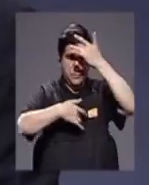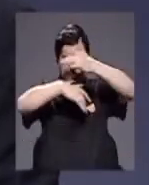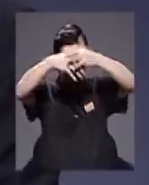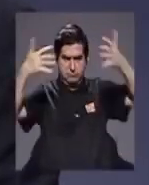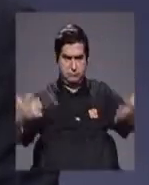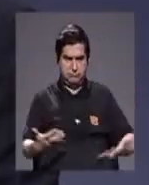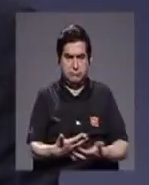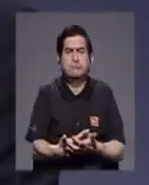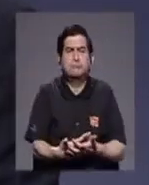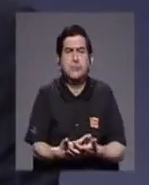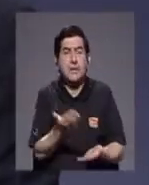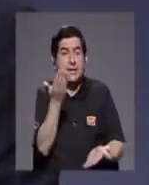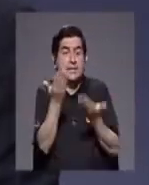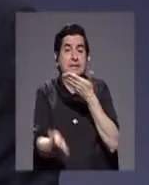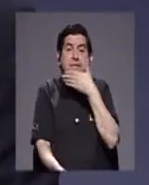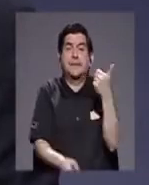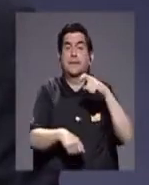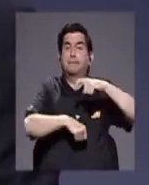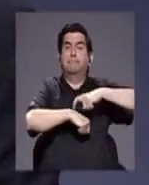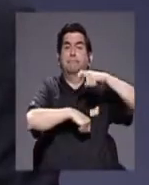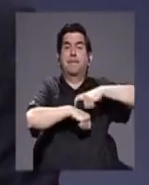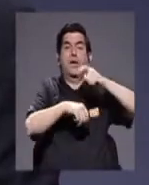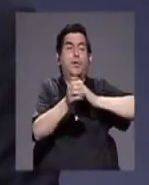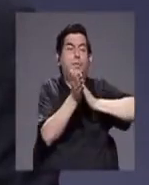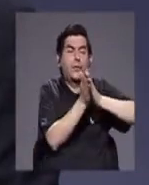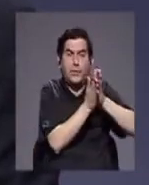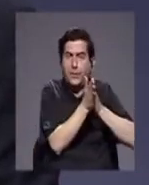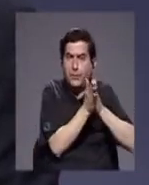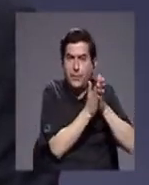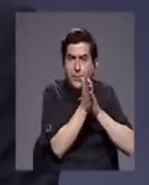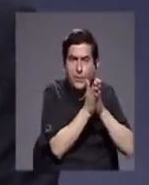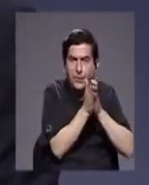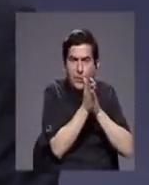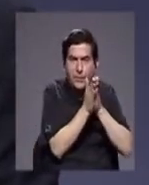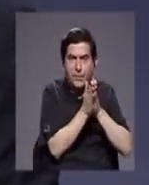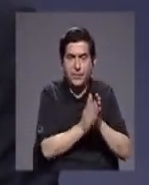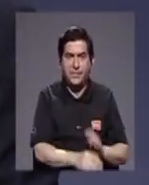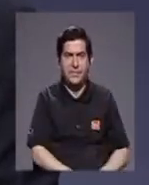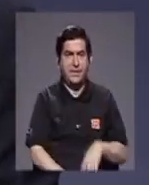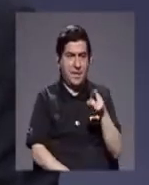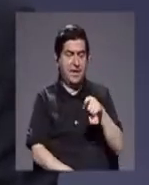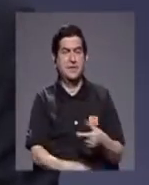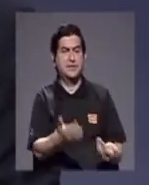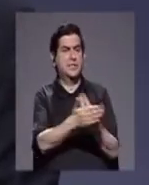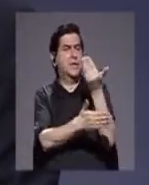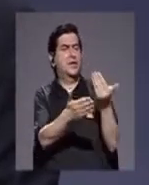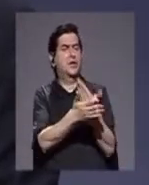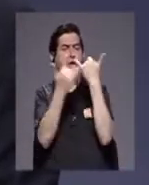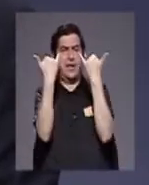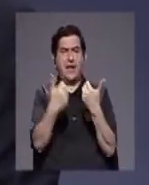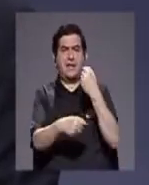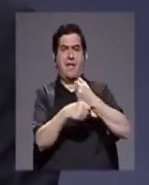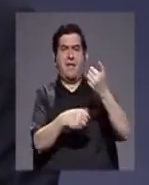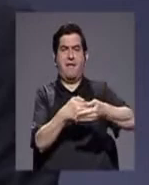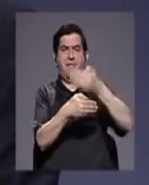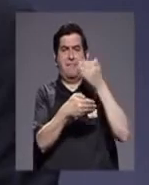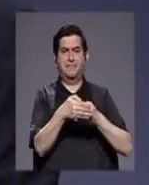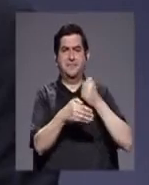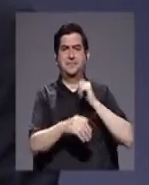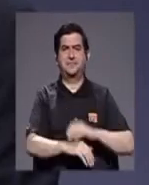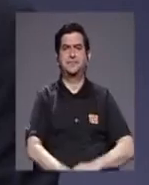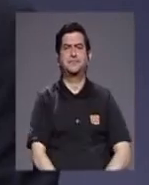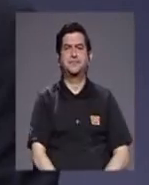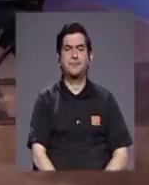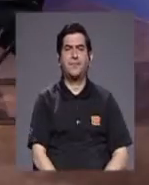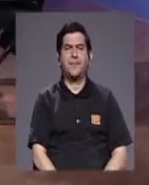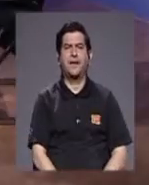probablemente es cuando es el mejor momento para aprovechar estas innovaciones que ya se venían trabajando.